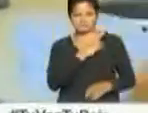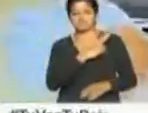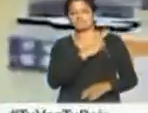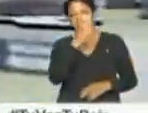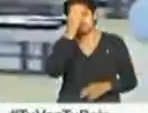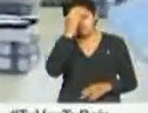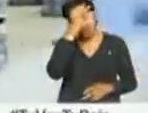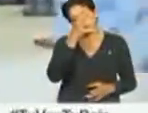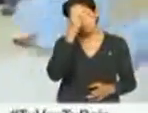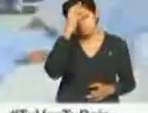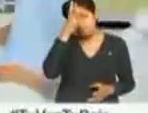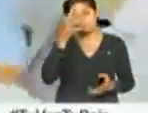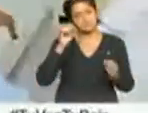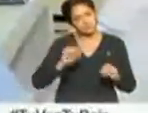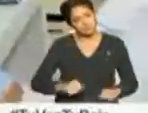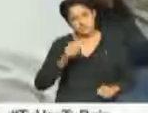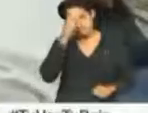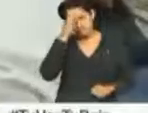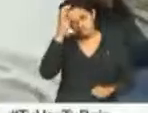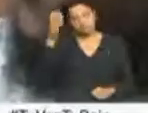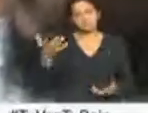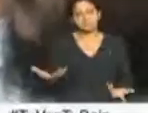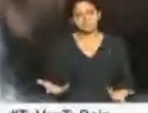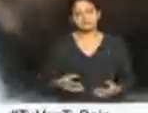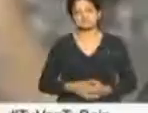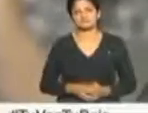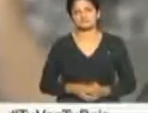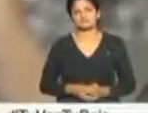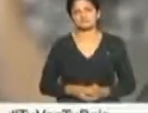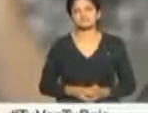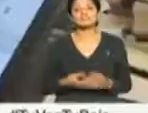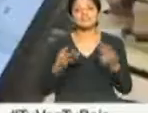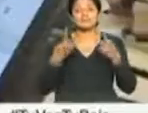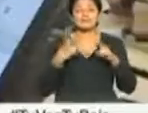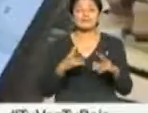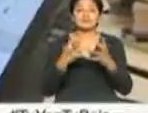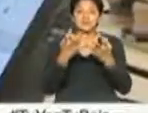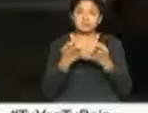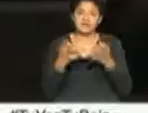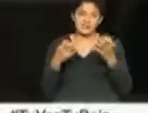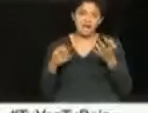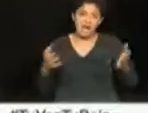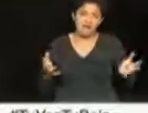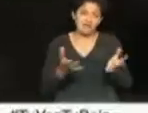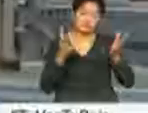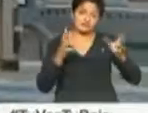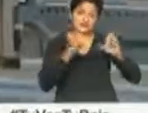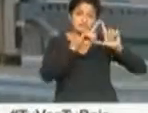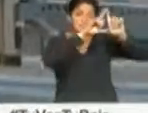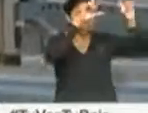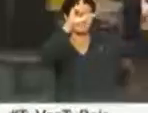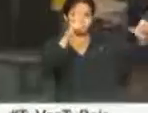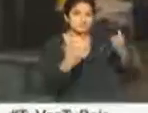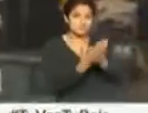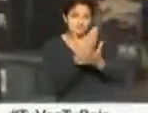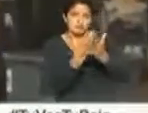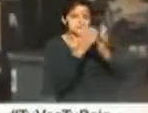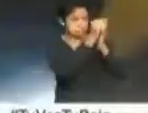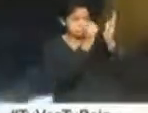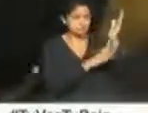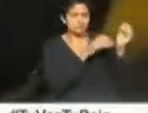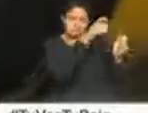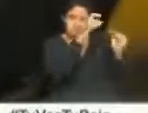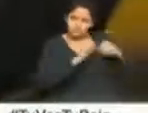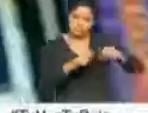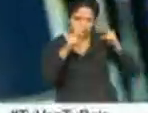y el Sistema Nacional de Cultura. Además, se propone motivar al sector productivo a través de incentivos que serán destinados para proyectos